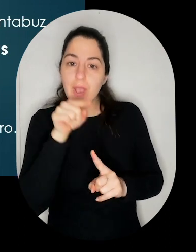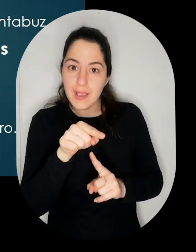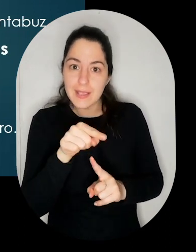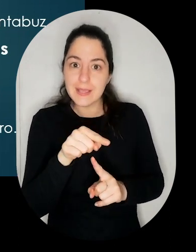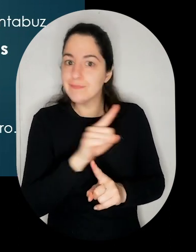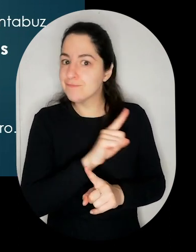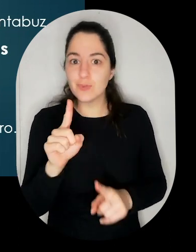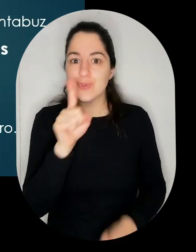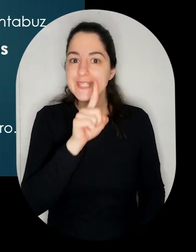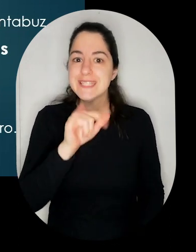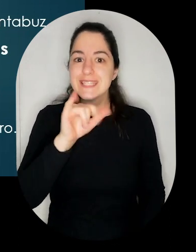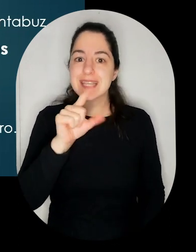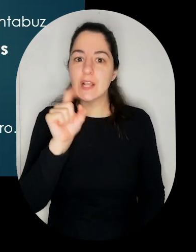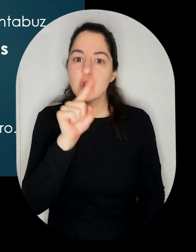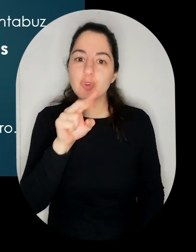psilocibe,